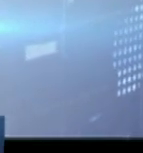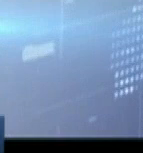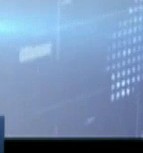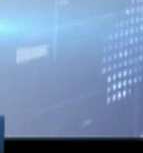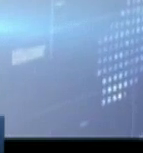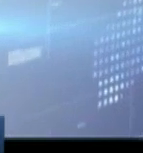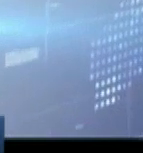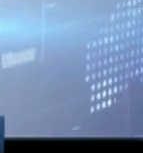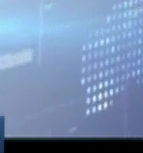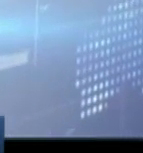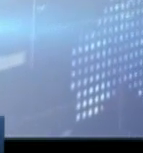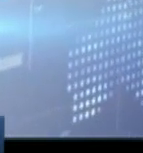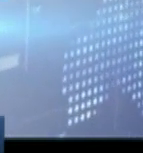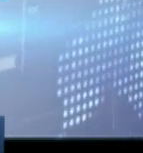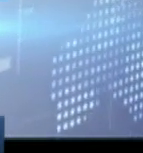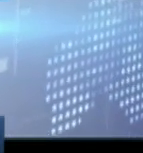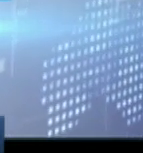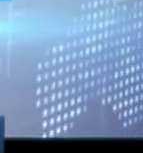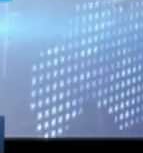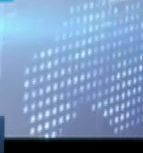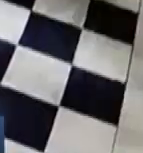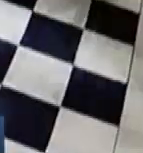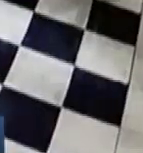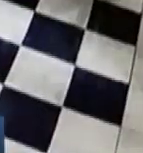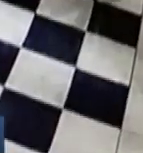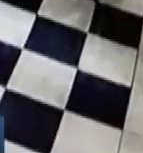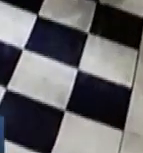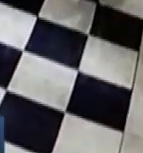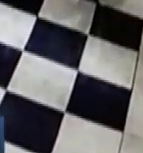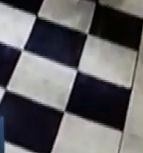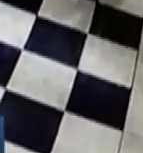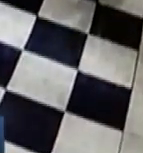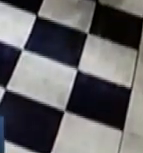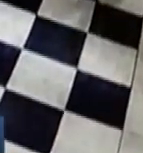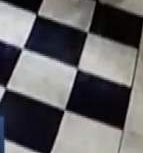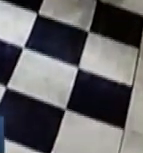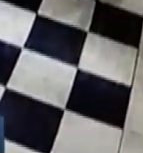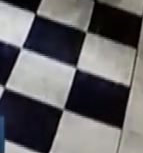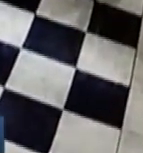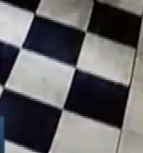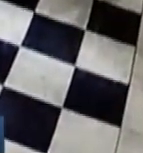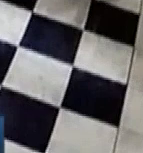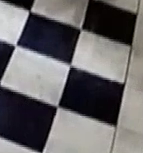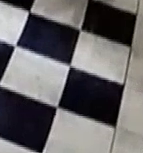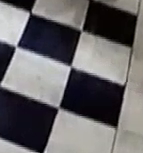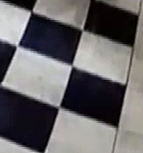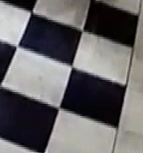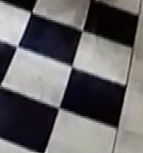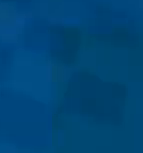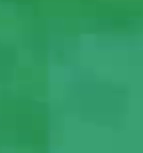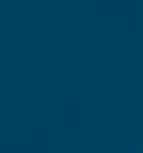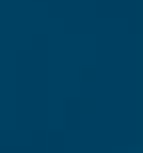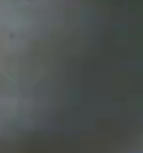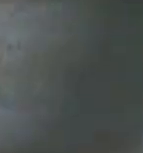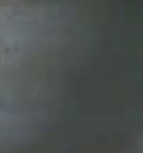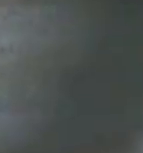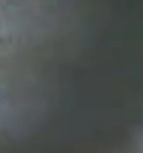El gobierno ecuatoriano, a través de un comunicado, dijo que están haciendo las pericias necesarias para corroborar los hechos.